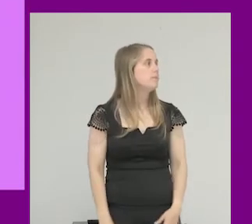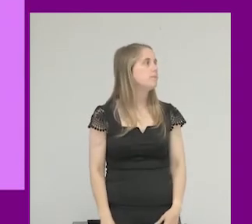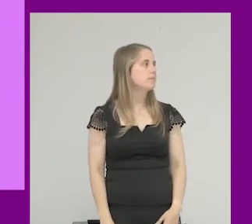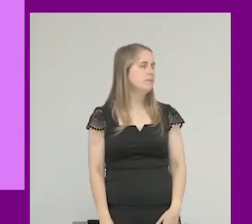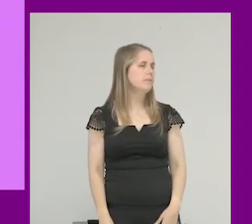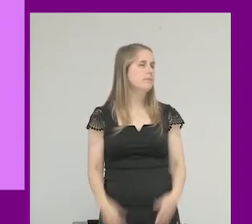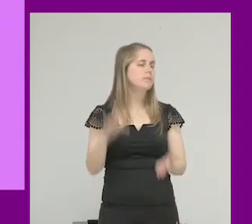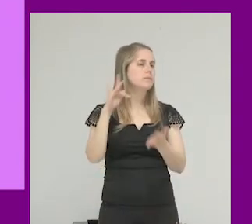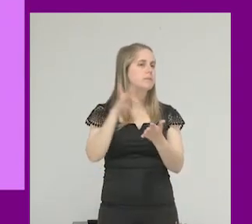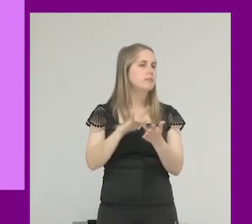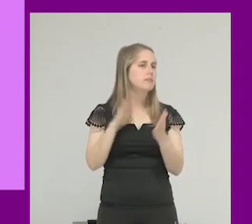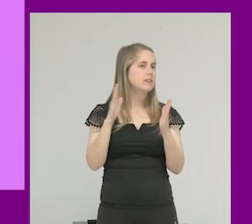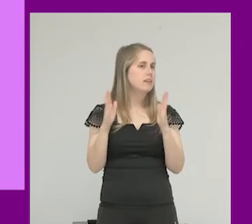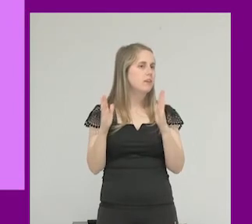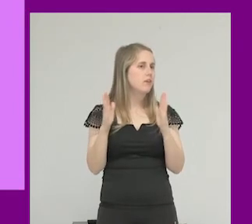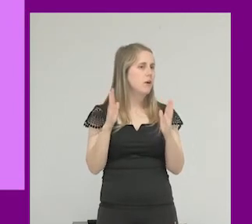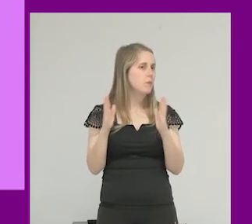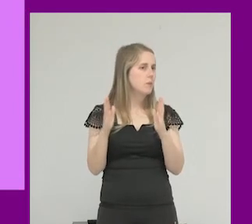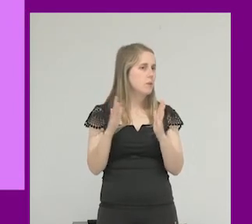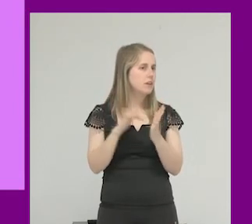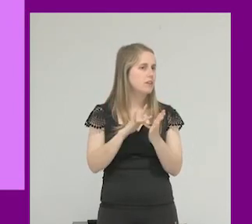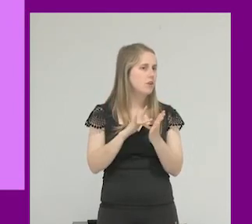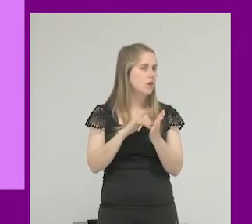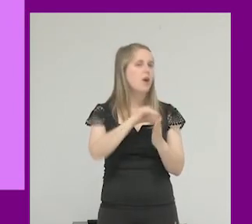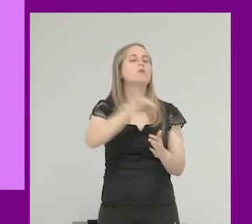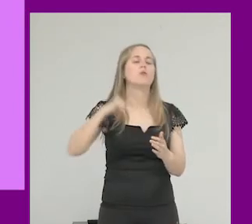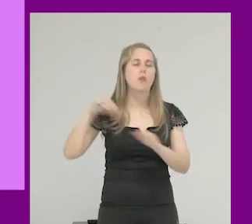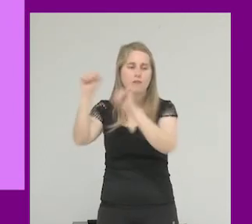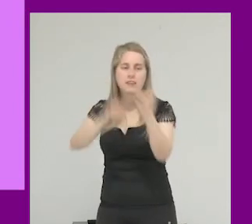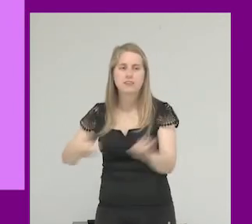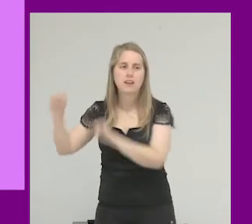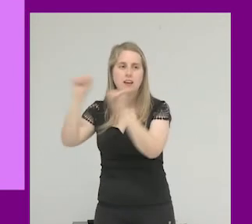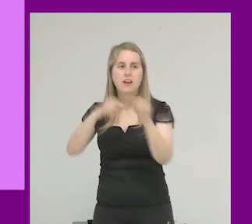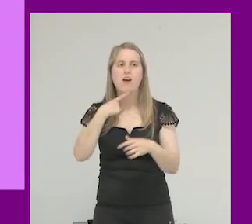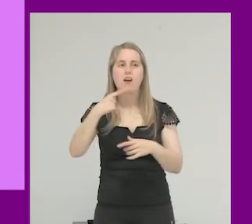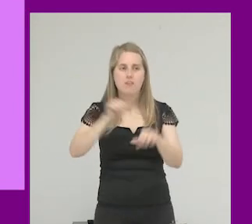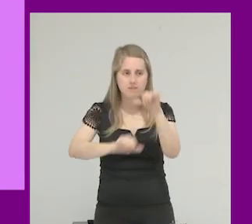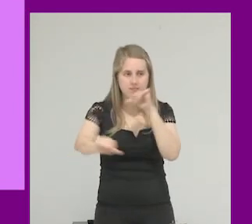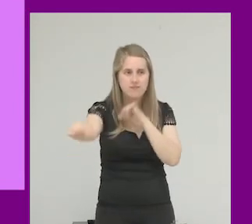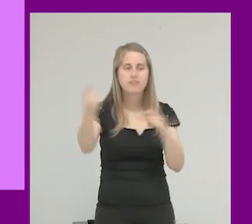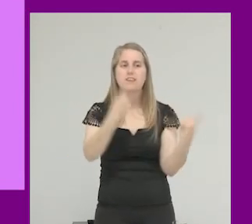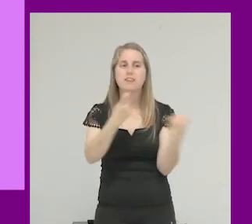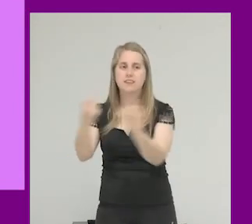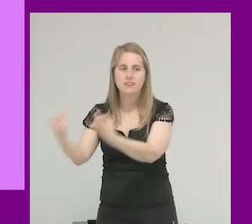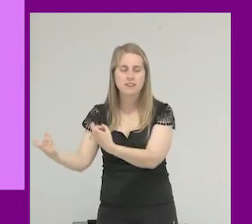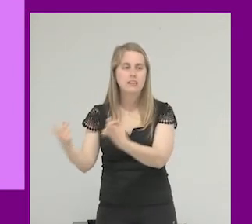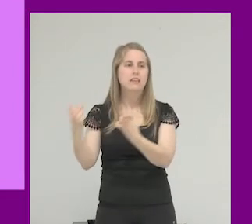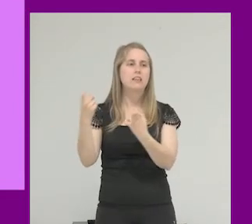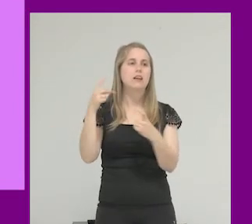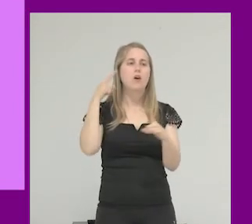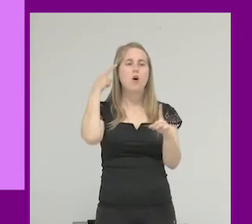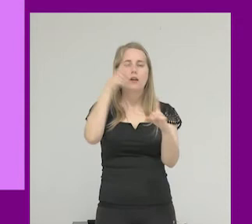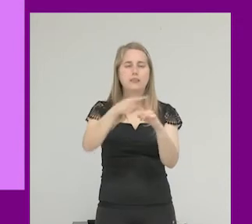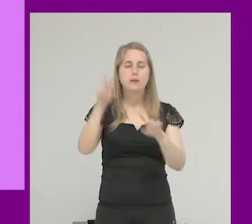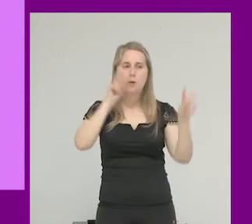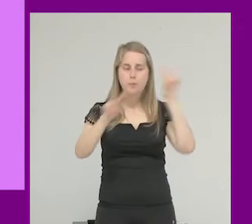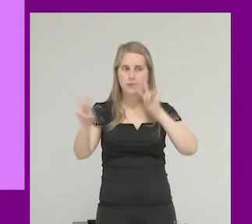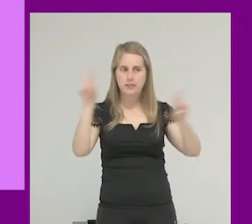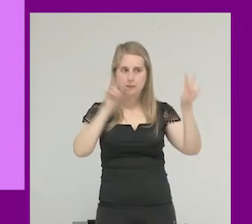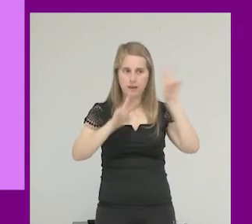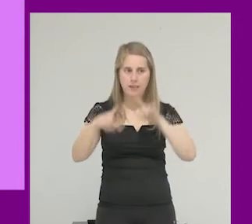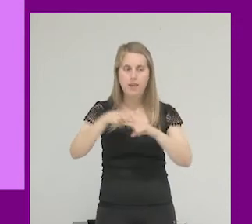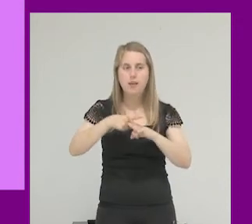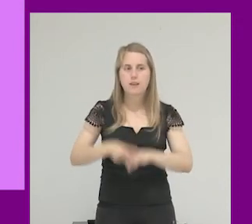Mientras llega el momento en que la autodefensa feminista no sea necesaria, con el propósito de visibilizar esta herramienta de